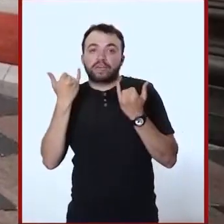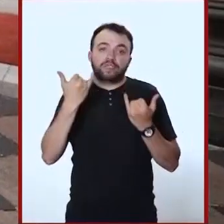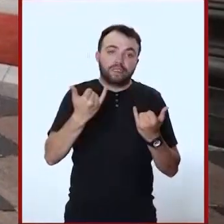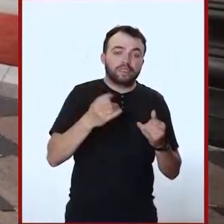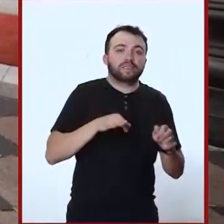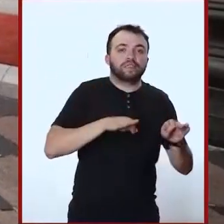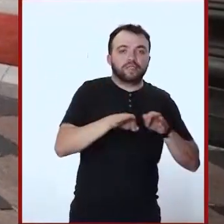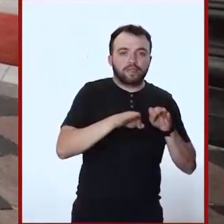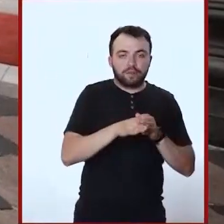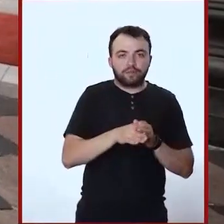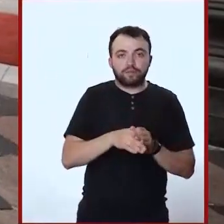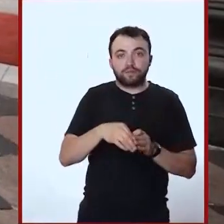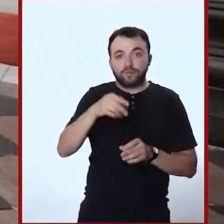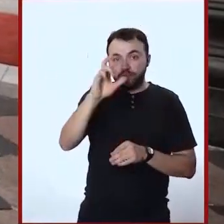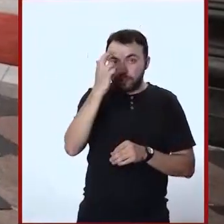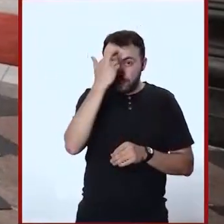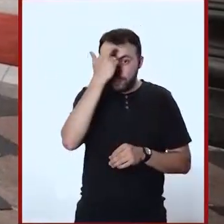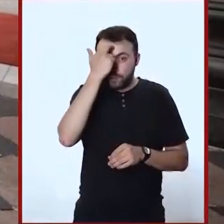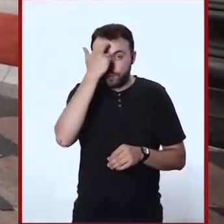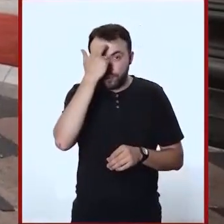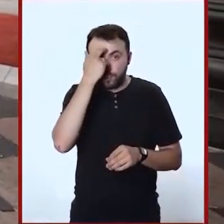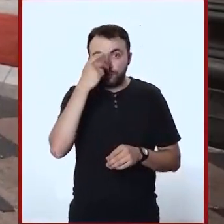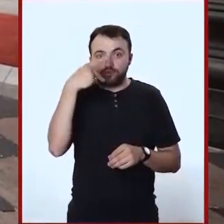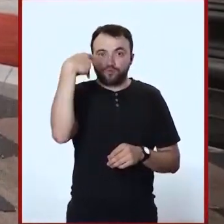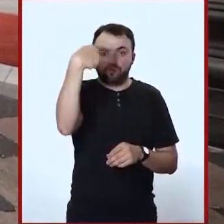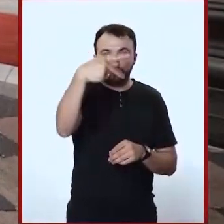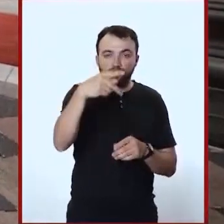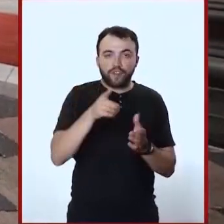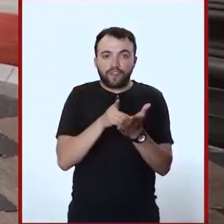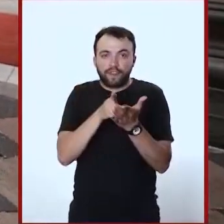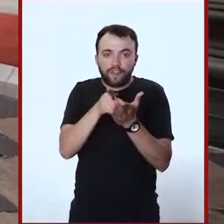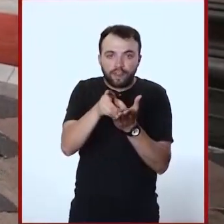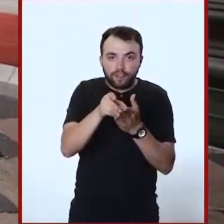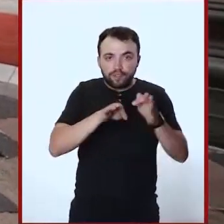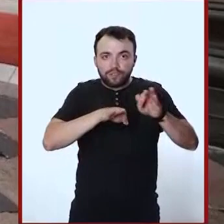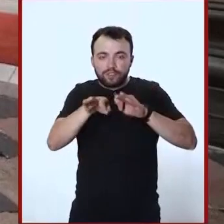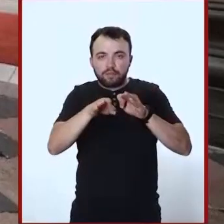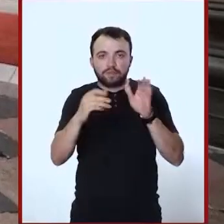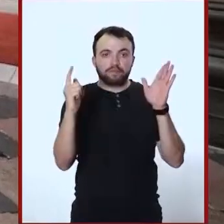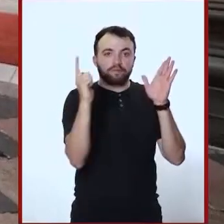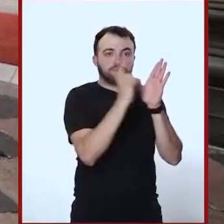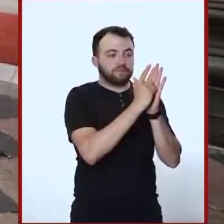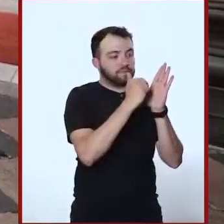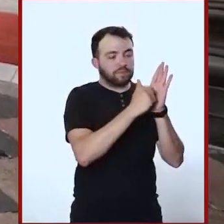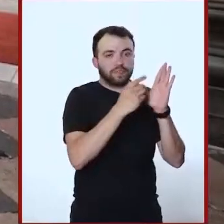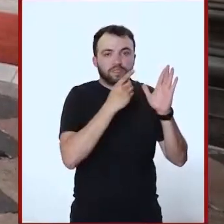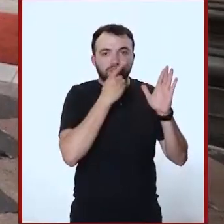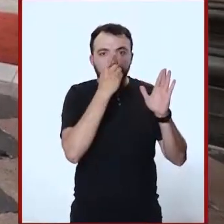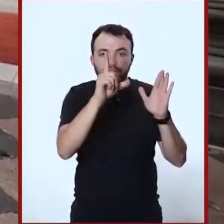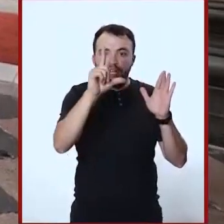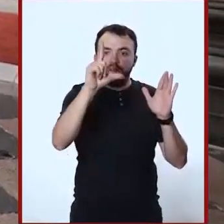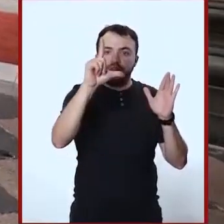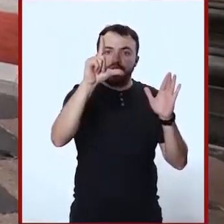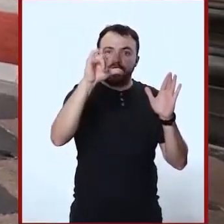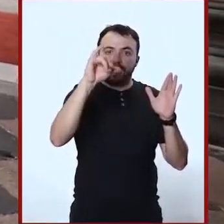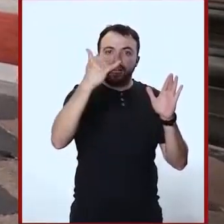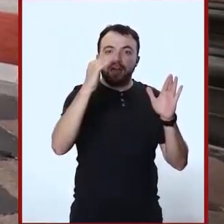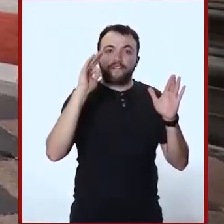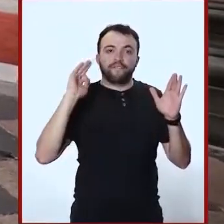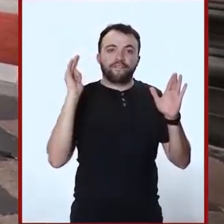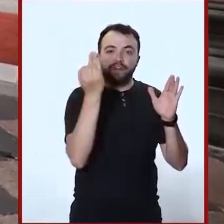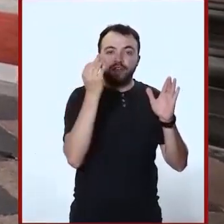Recuerden que ante cualquier duda, sus derechos laborales en México están plasmados en la Constitución y en la Ley Federal del